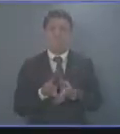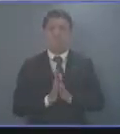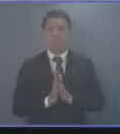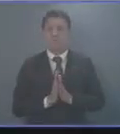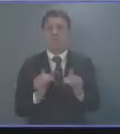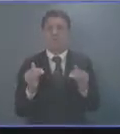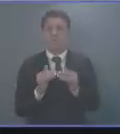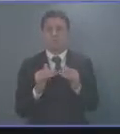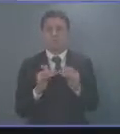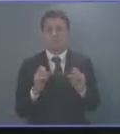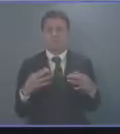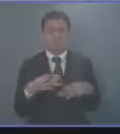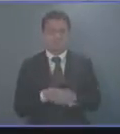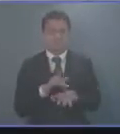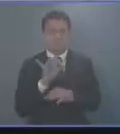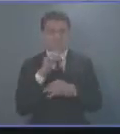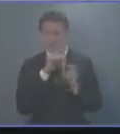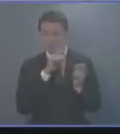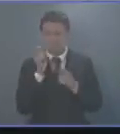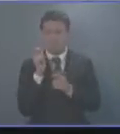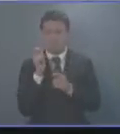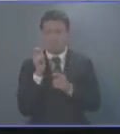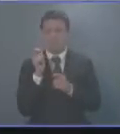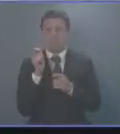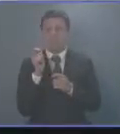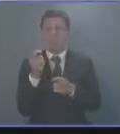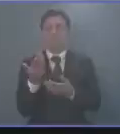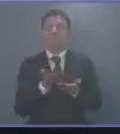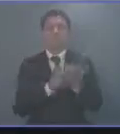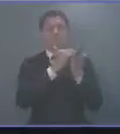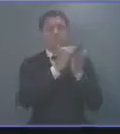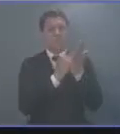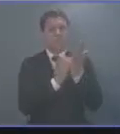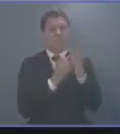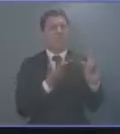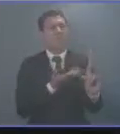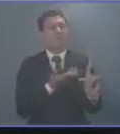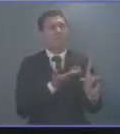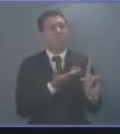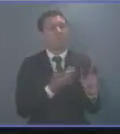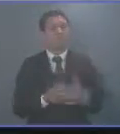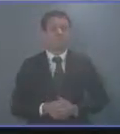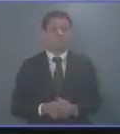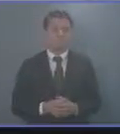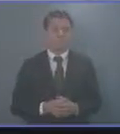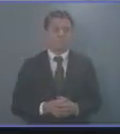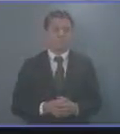se incorpore una pieza de correspondencia a la agenda que tiene que ver con